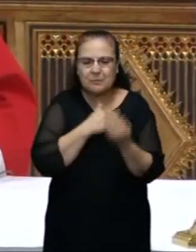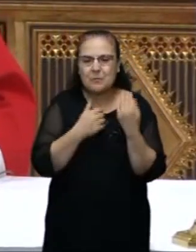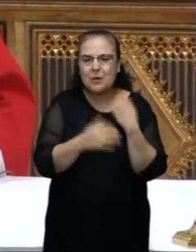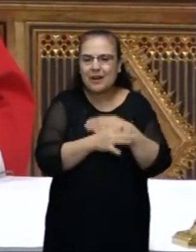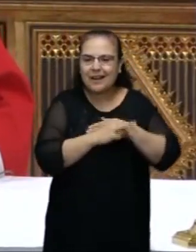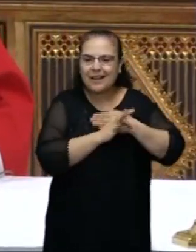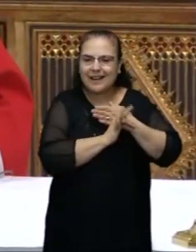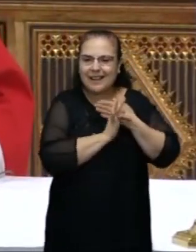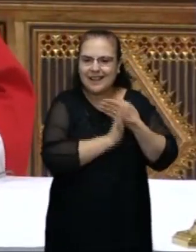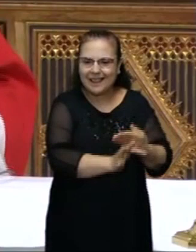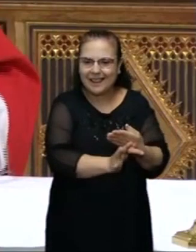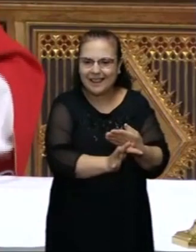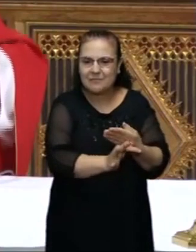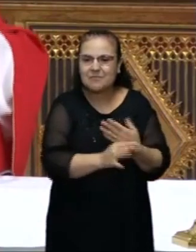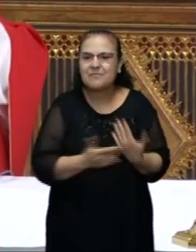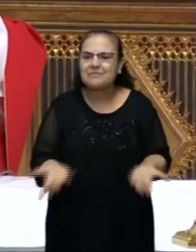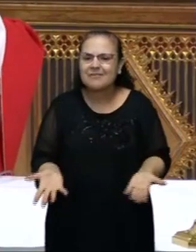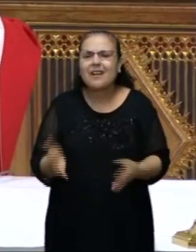caridad.